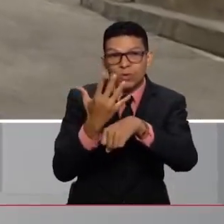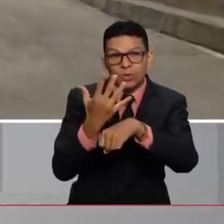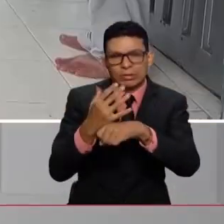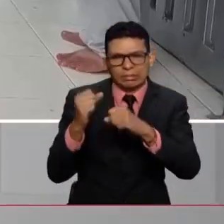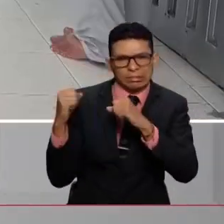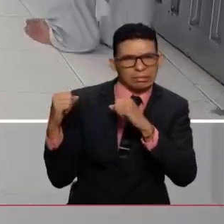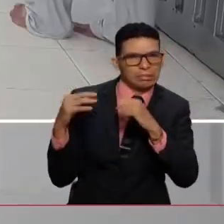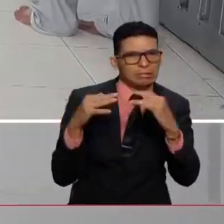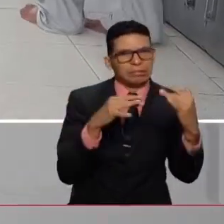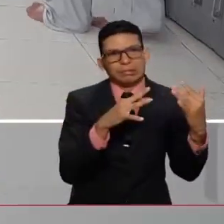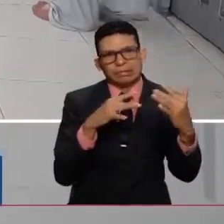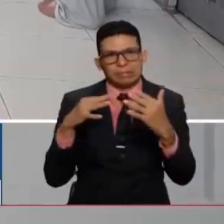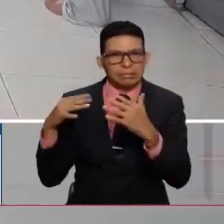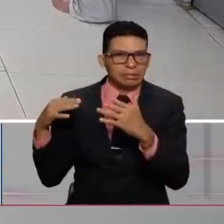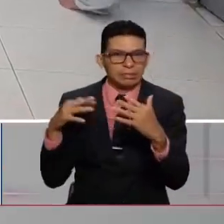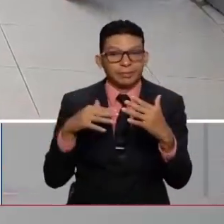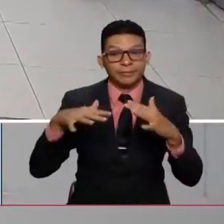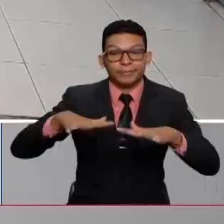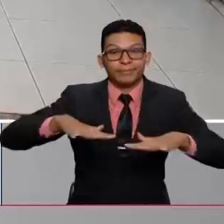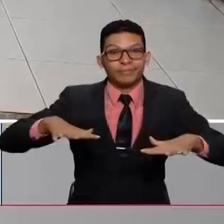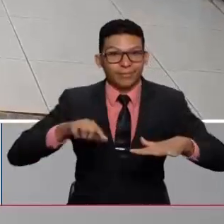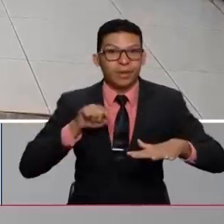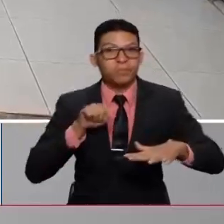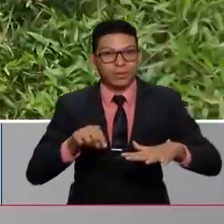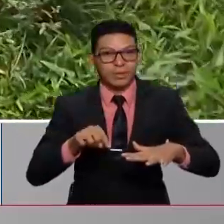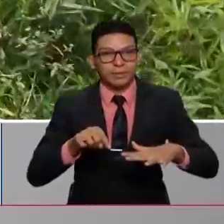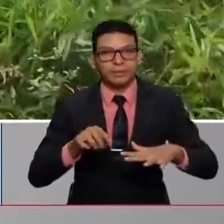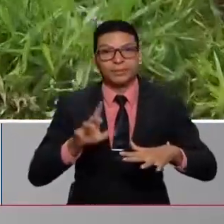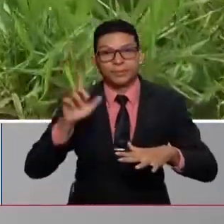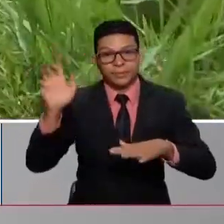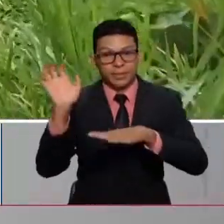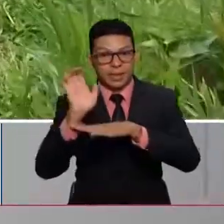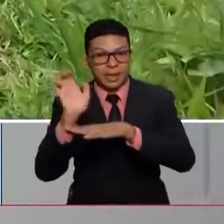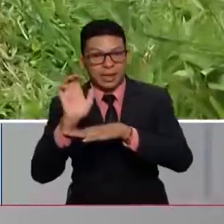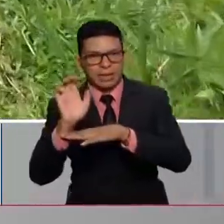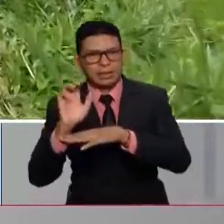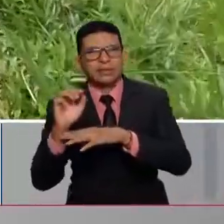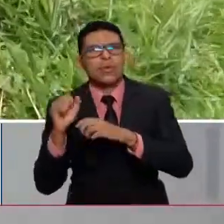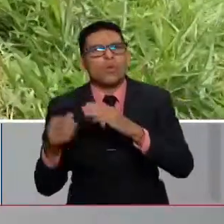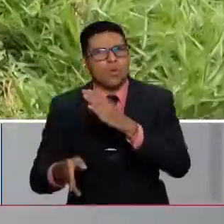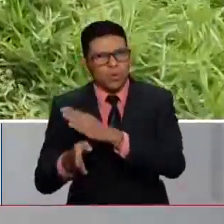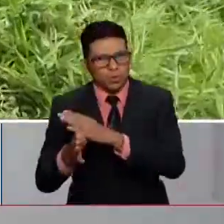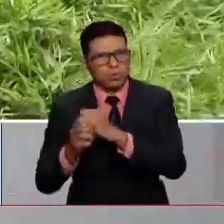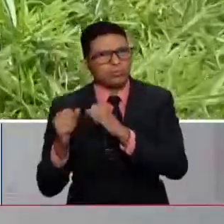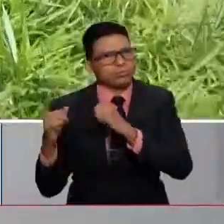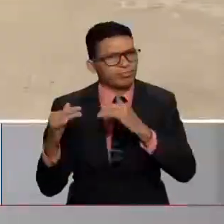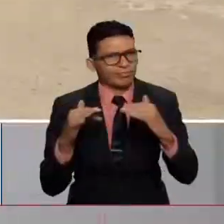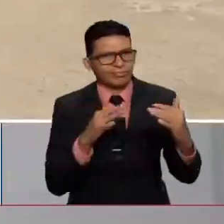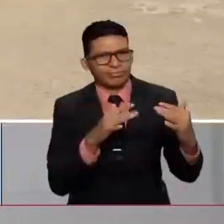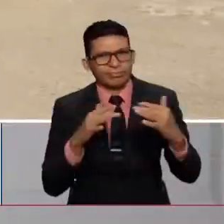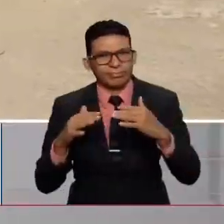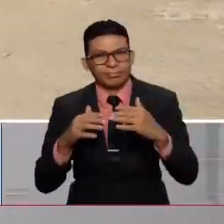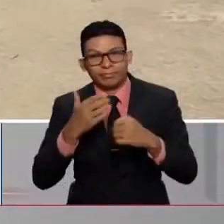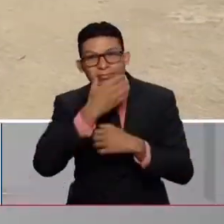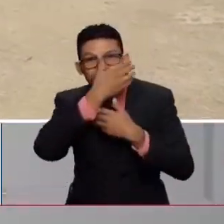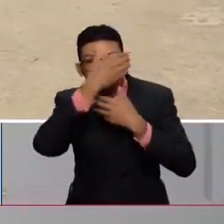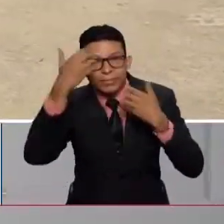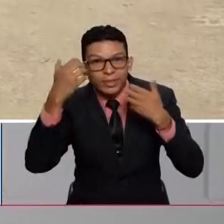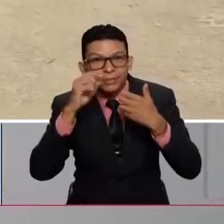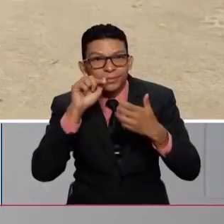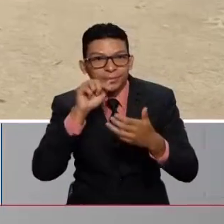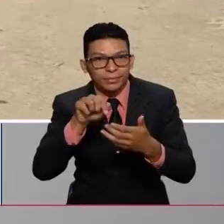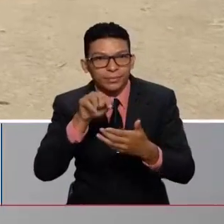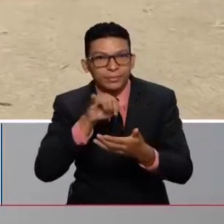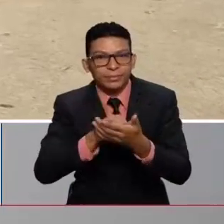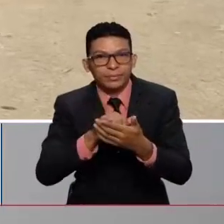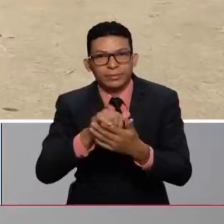fuego cruzado en su territorio. Recordemos que en la frontera con Ecuador se sostienen combates entre el ejército y guerrilleros del Frente de